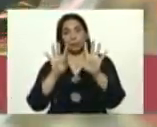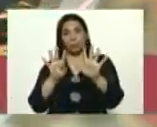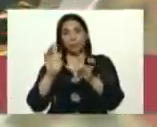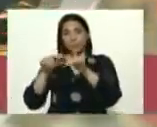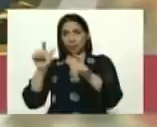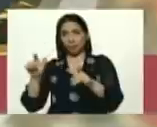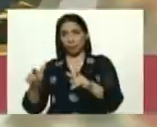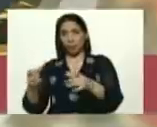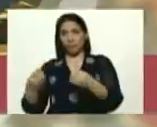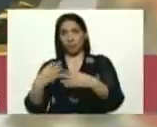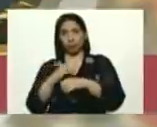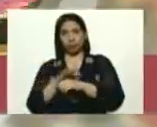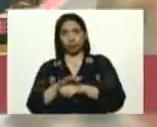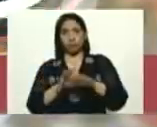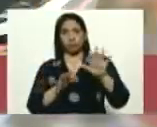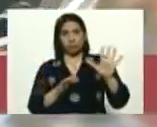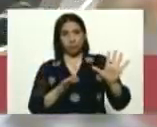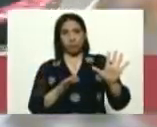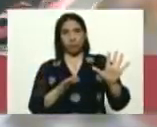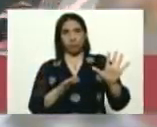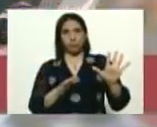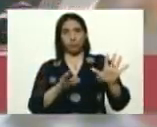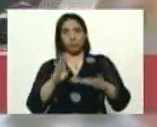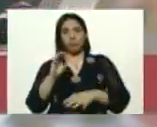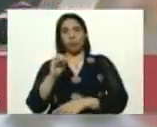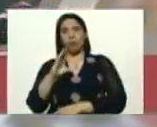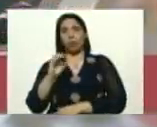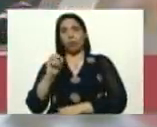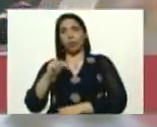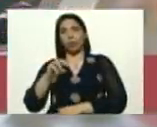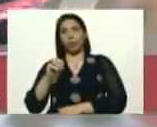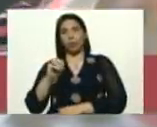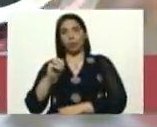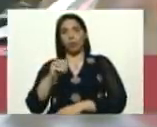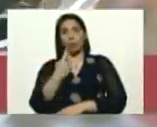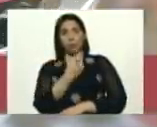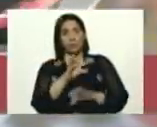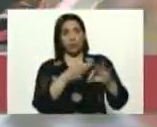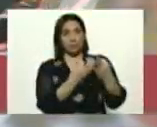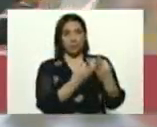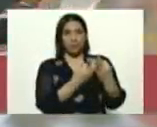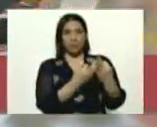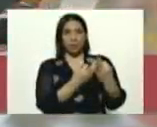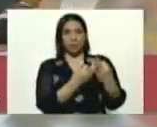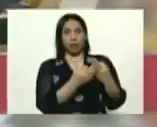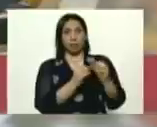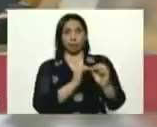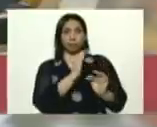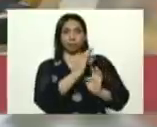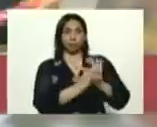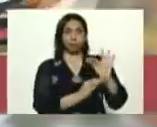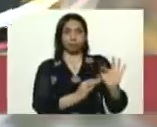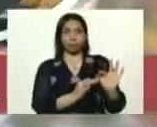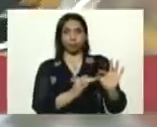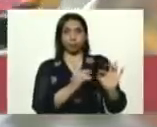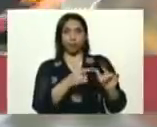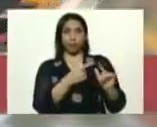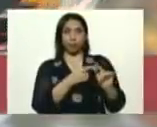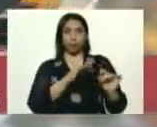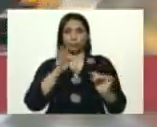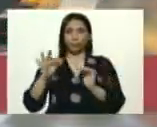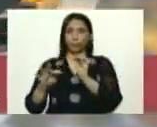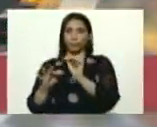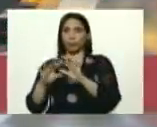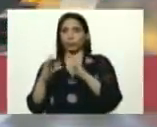casos, 5 son de Boconó, de una familia, bueno, que se contagió y contagió al